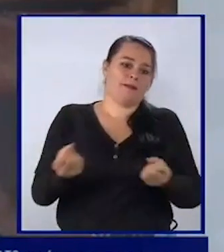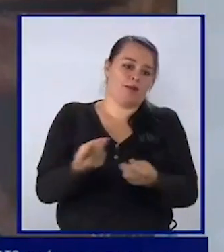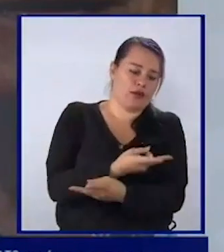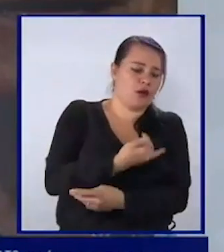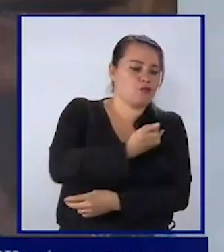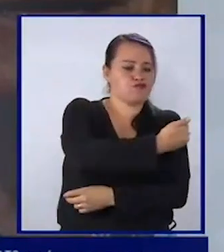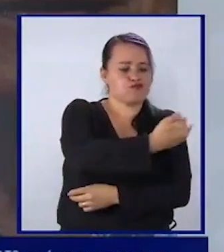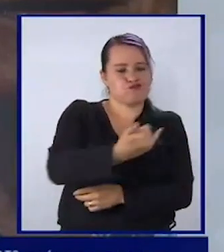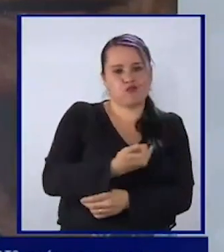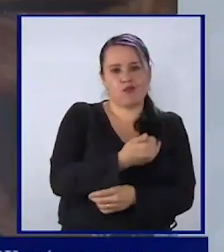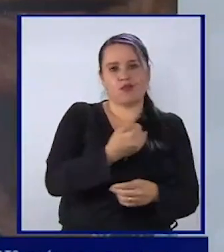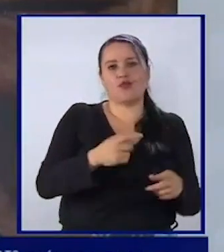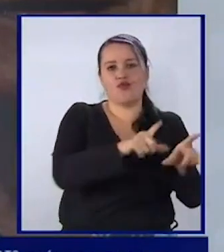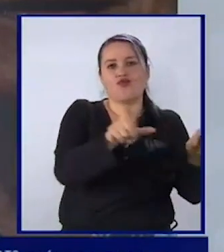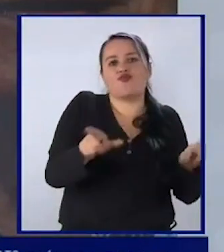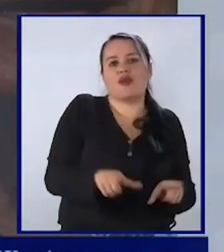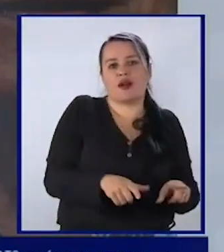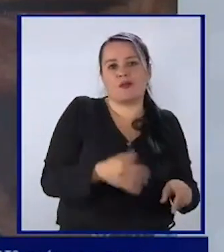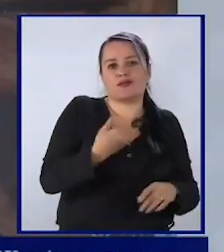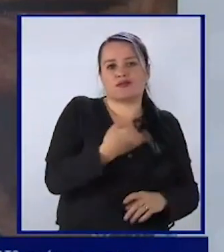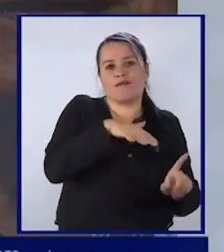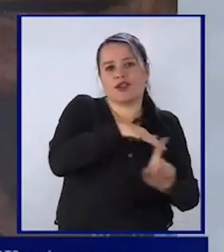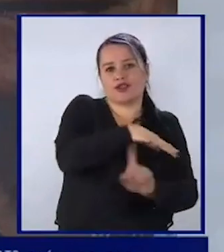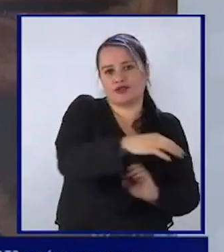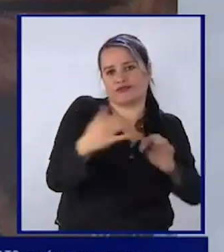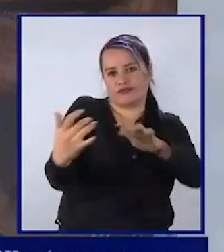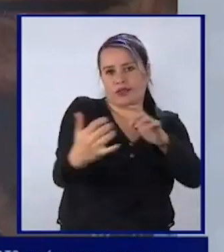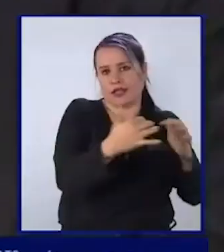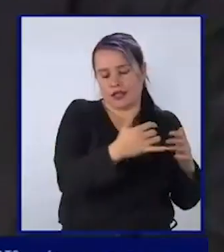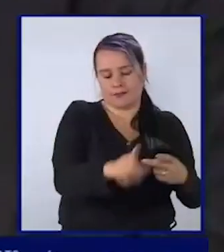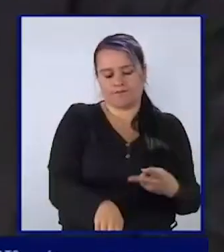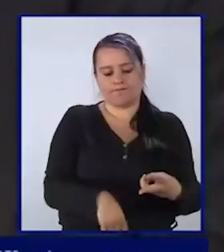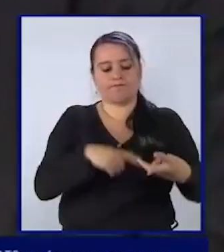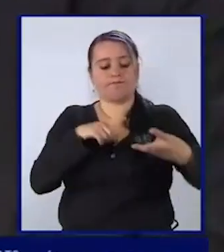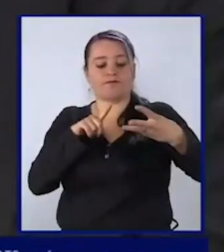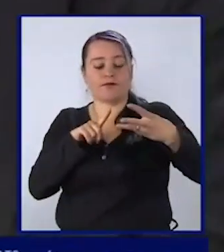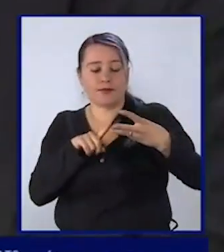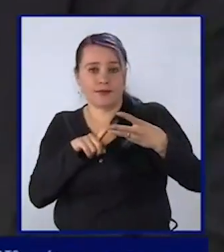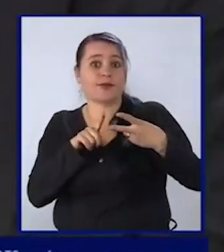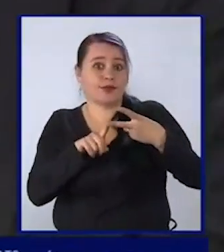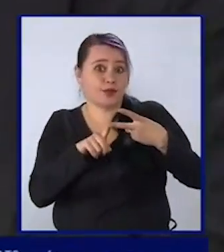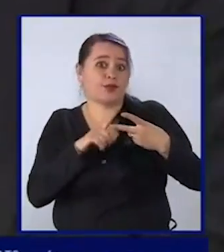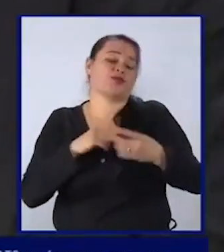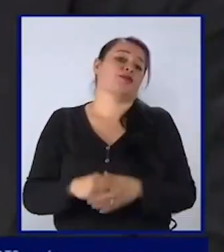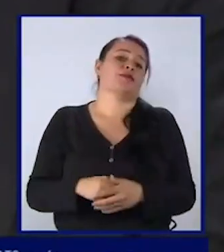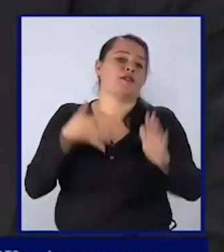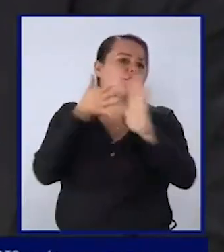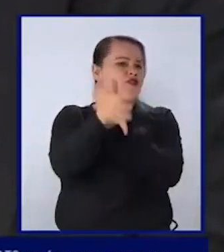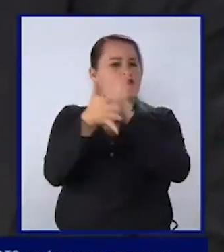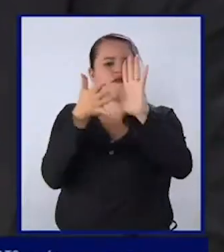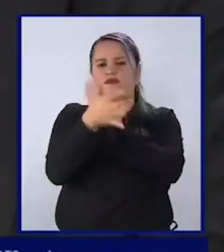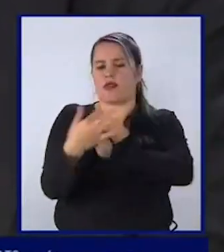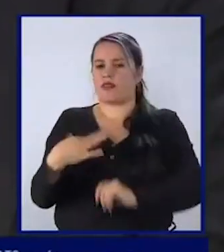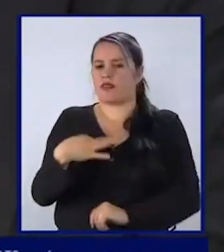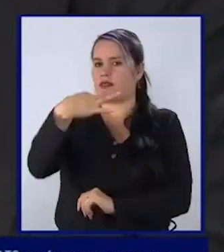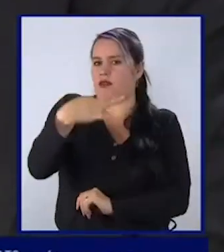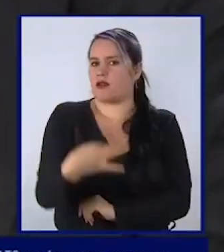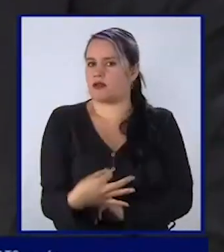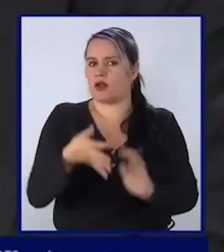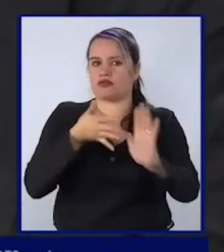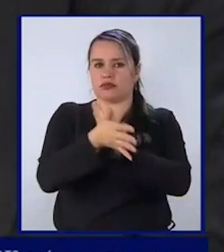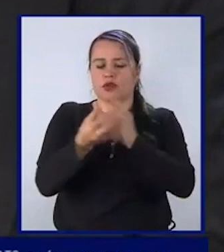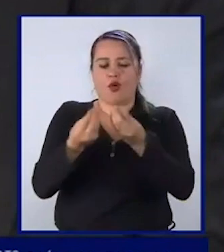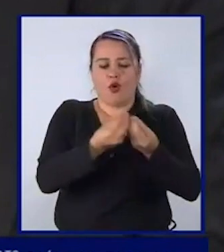Dos, seguir informando, como es nuestro mandato y creo una obligación ética al Consejo de Derechos Humanos, en